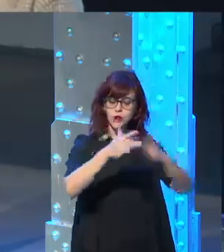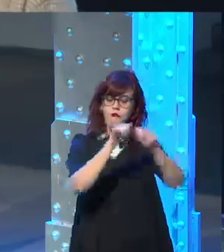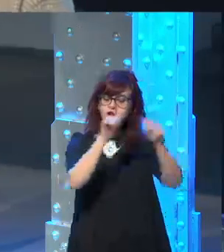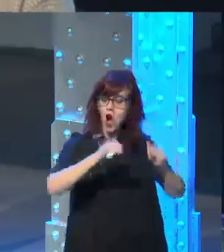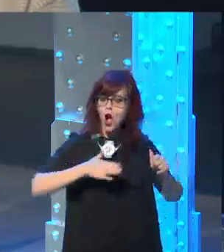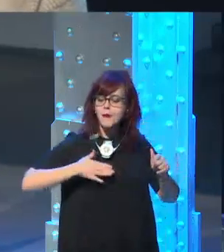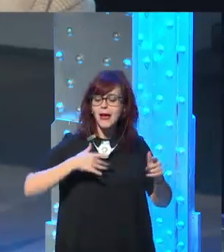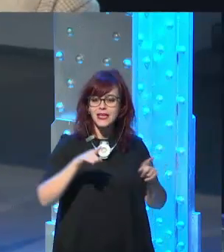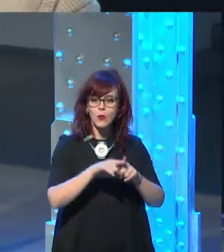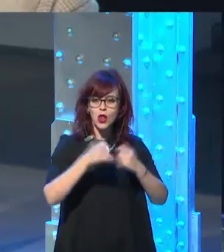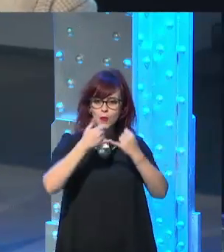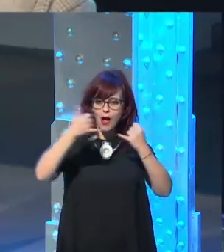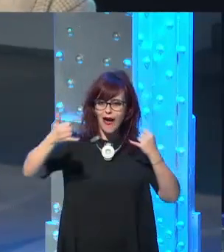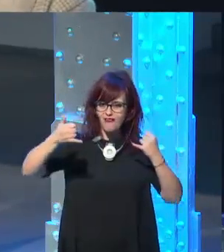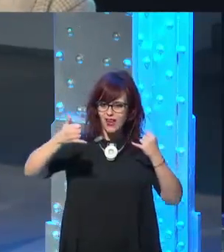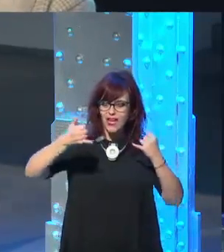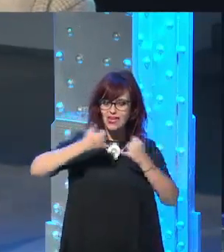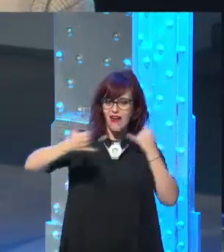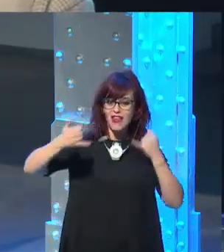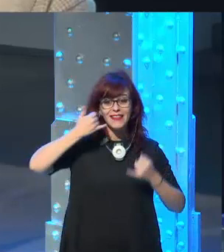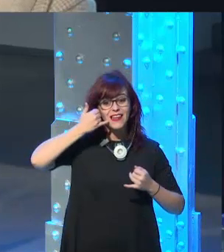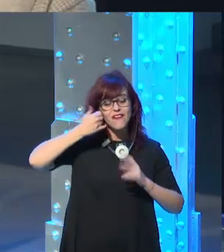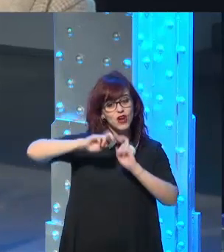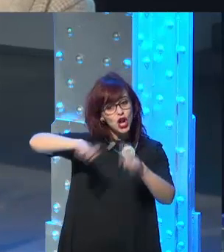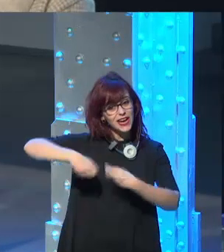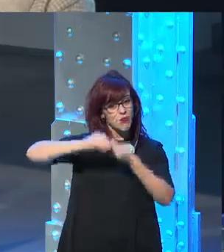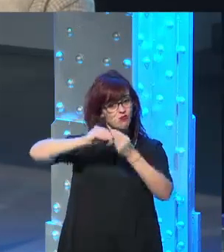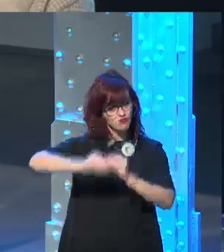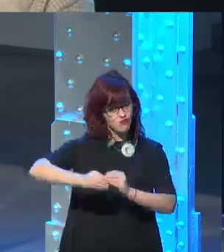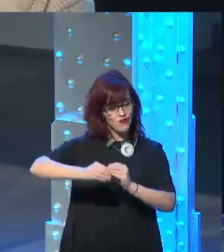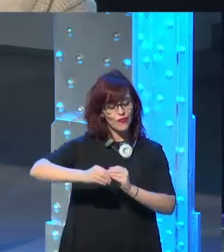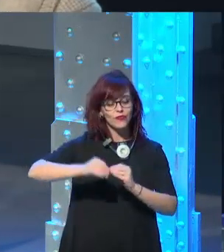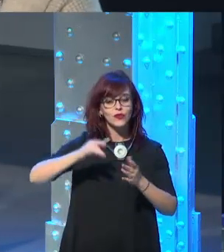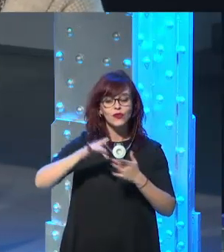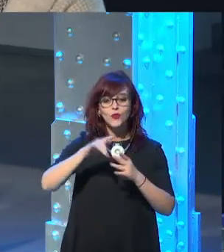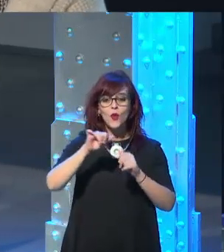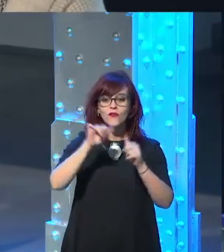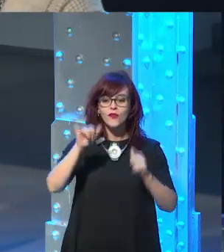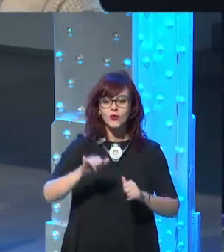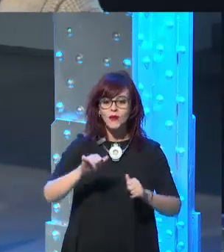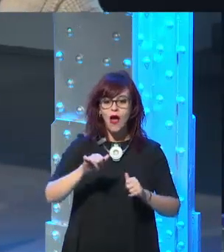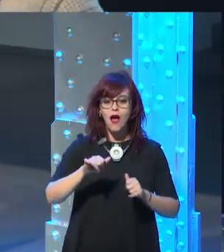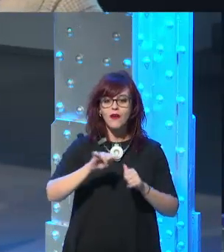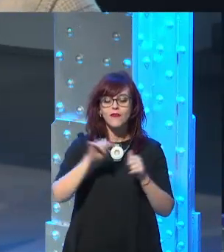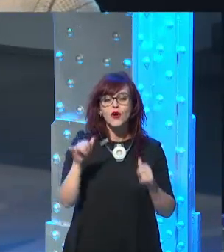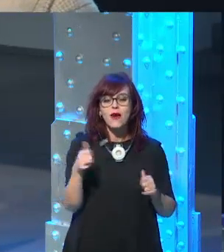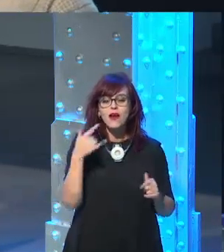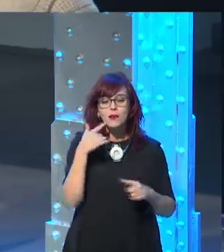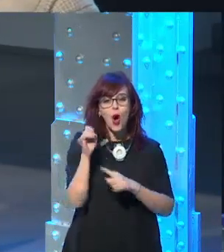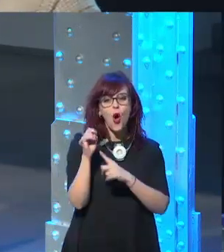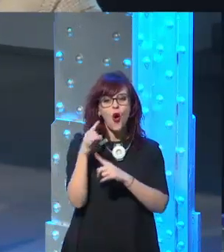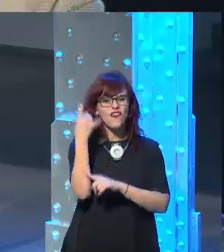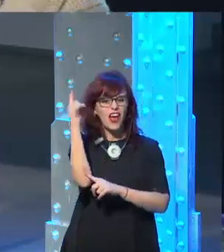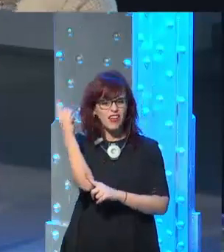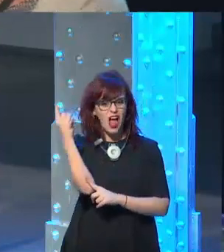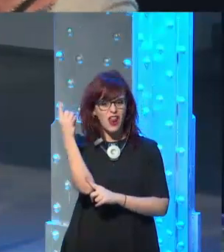formas de cable hechas con cable de teléfono reciclado que son como, tienen una forma un poco